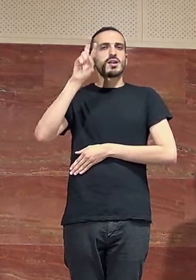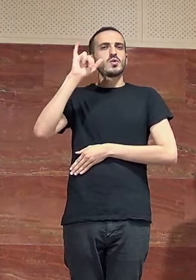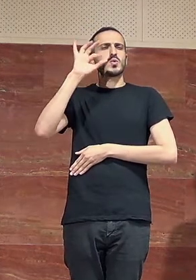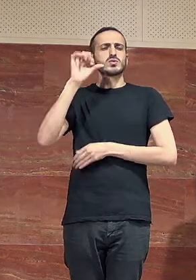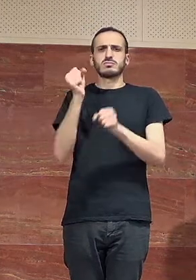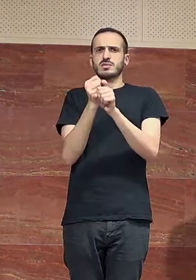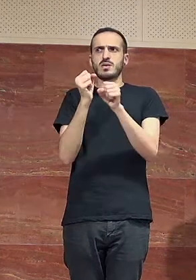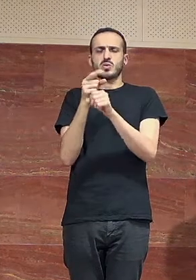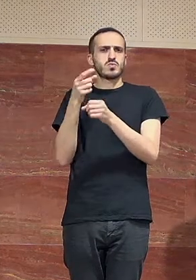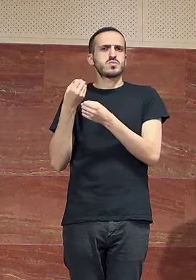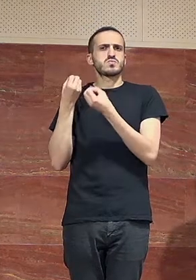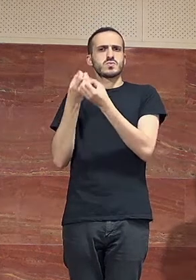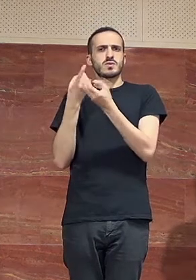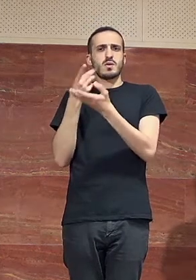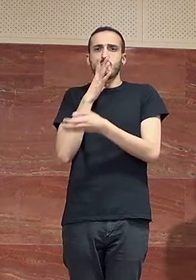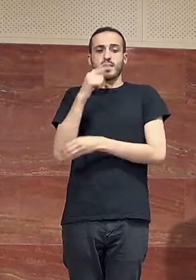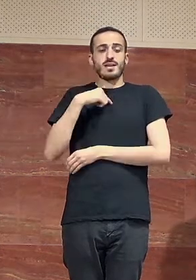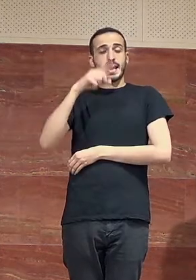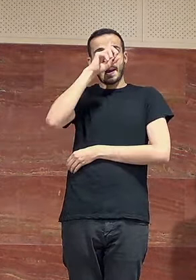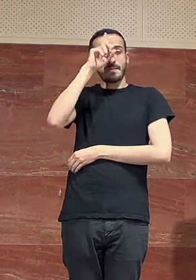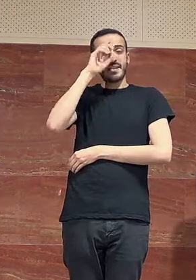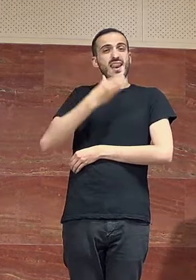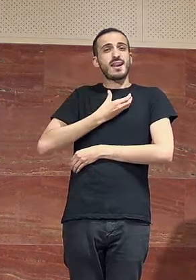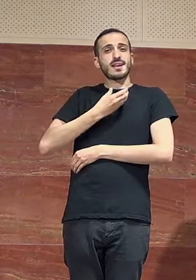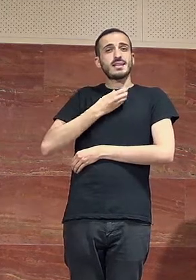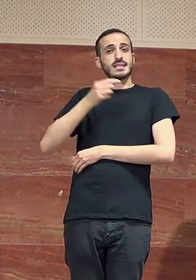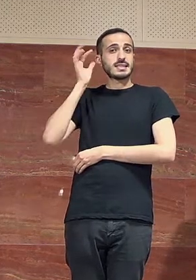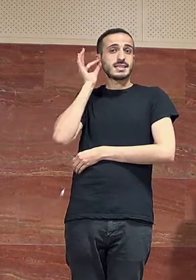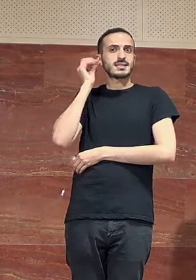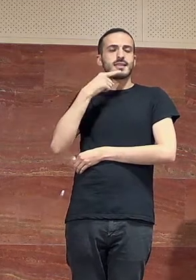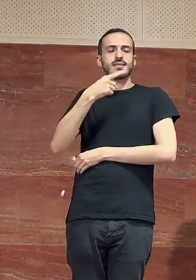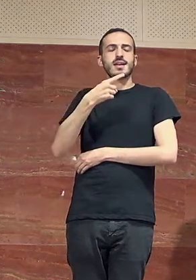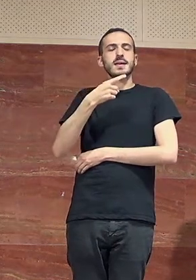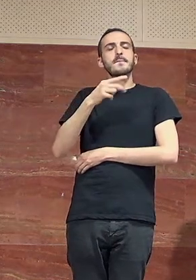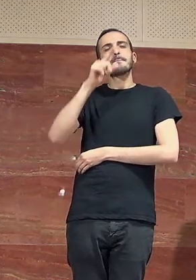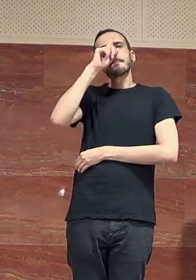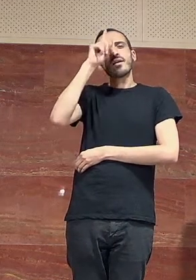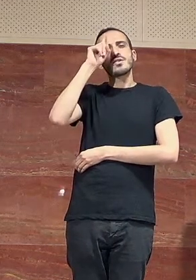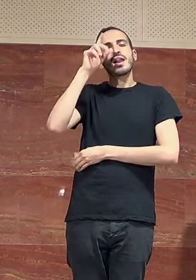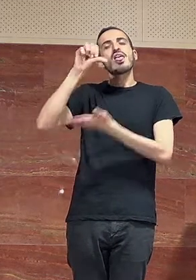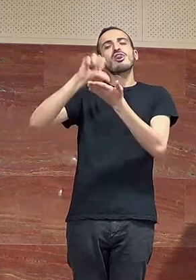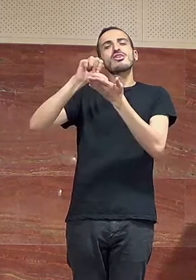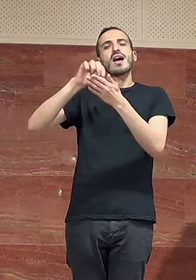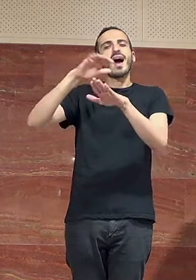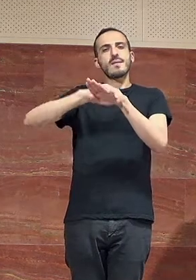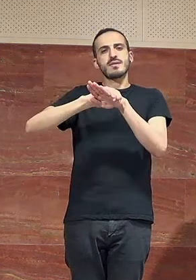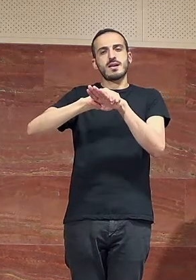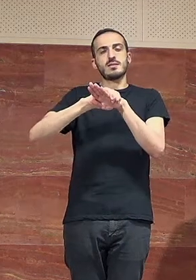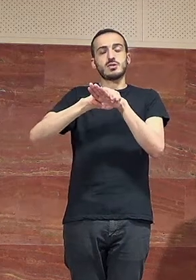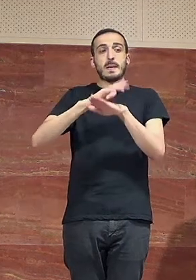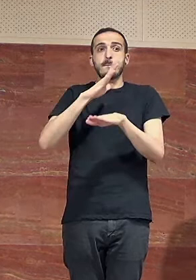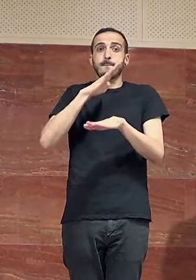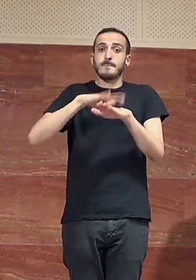otro día la alcaldesa de Madrid decía que Madrid iba a ser una ciudad amigable, ¿no? Y para poder entrar en esa ciudad